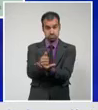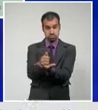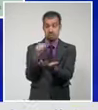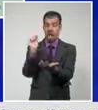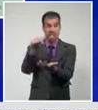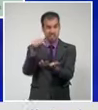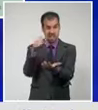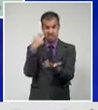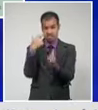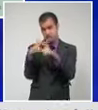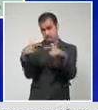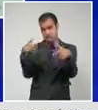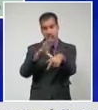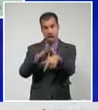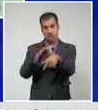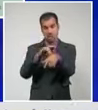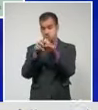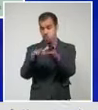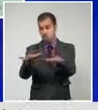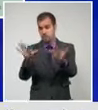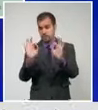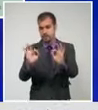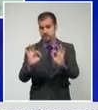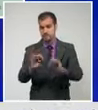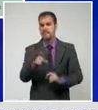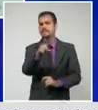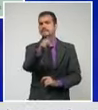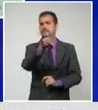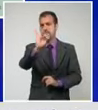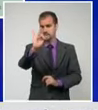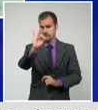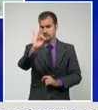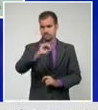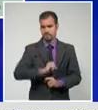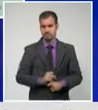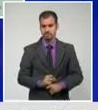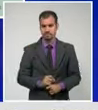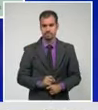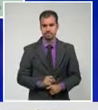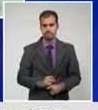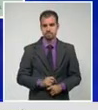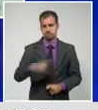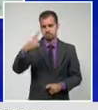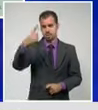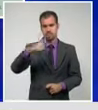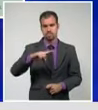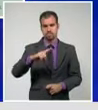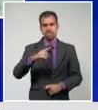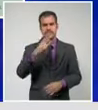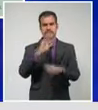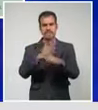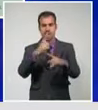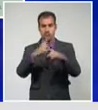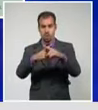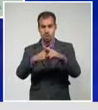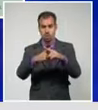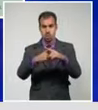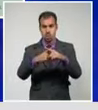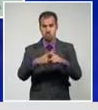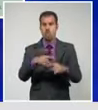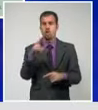mayor transmisión, con 17 de los 22, Santa Cruz del Sur y Nuevita con 2 cada